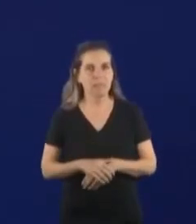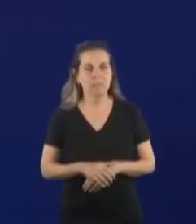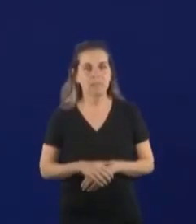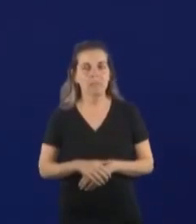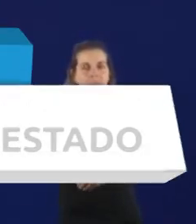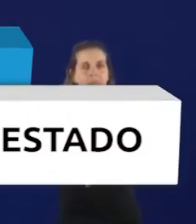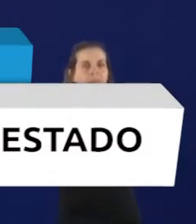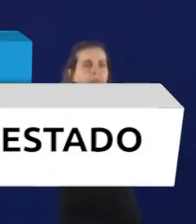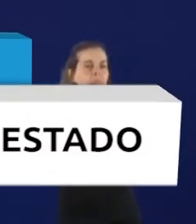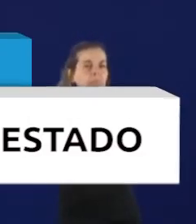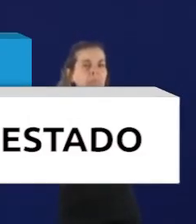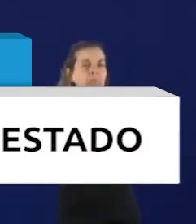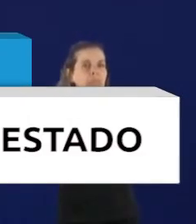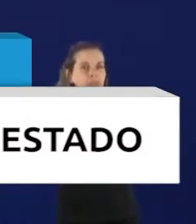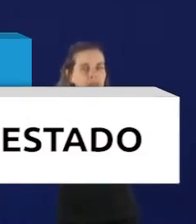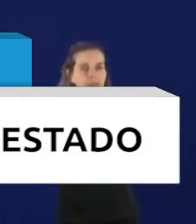La situación es